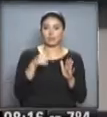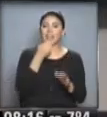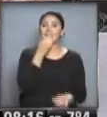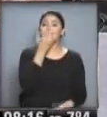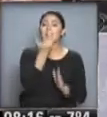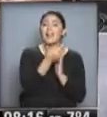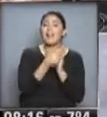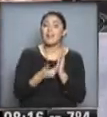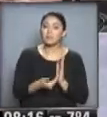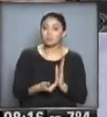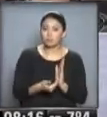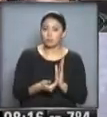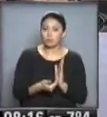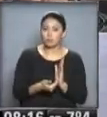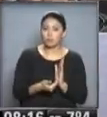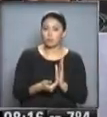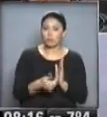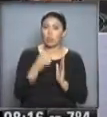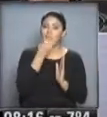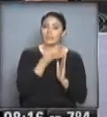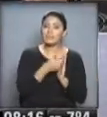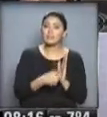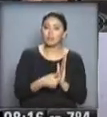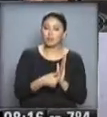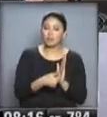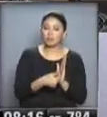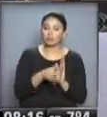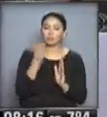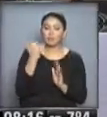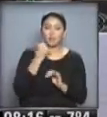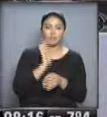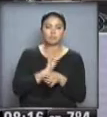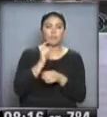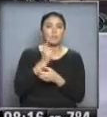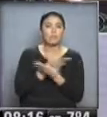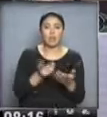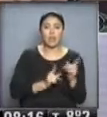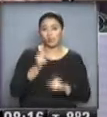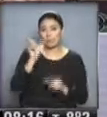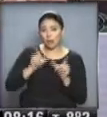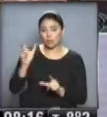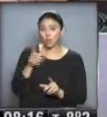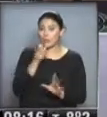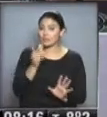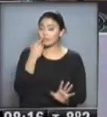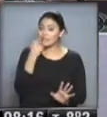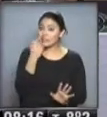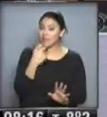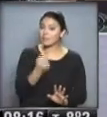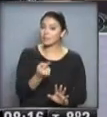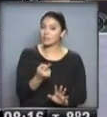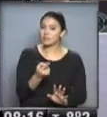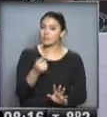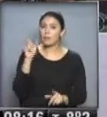declaración ha sido la voz de algunas personas que me parece que es interesante comentar